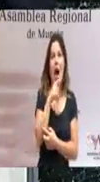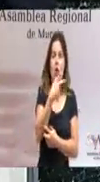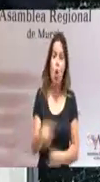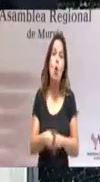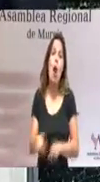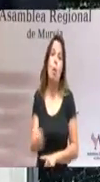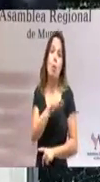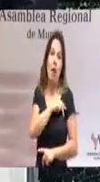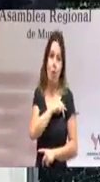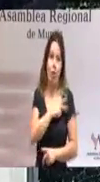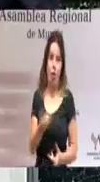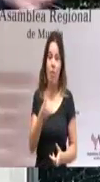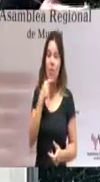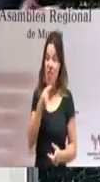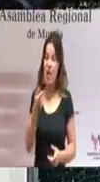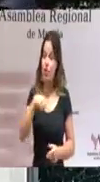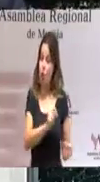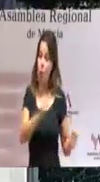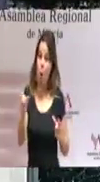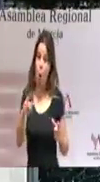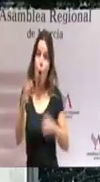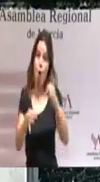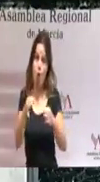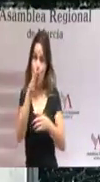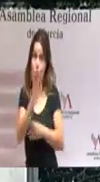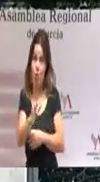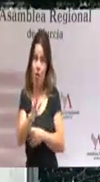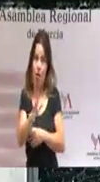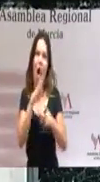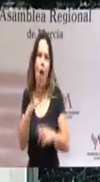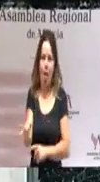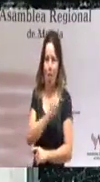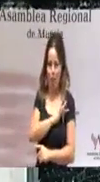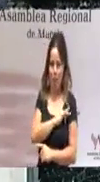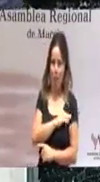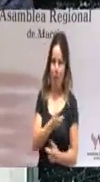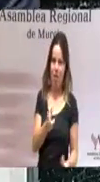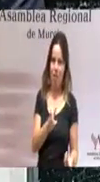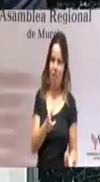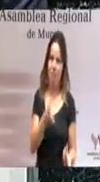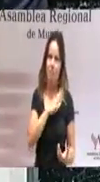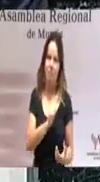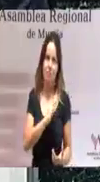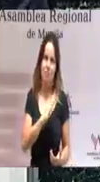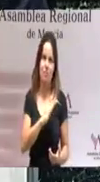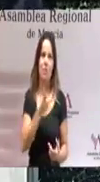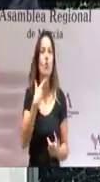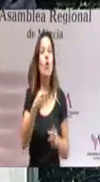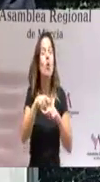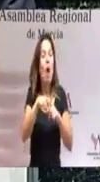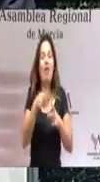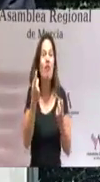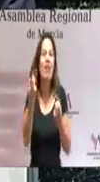medalla después de decirnos que nos va a llevar al Constitucional. Síguese levantar la vista, señor presidente. Mira al